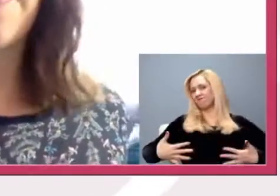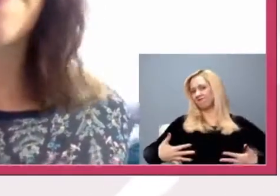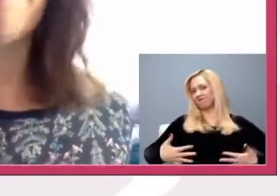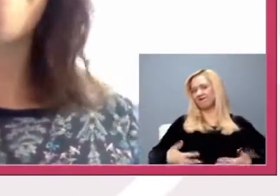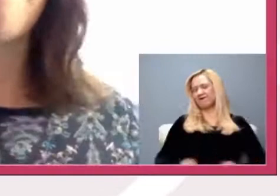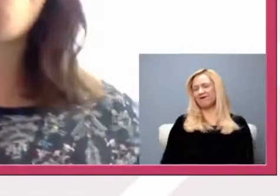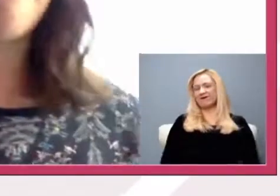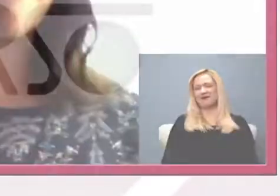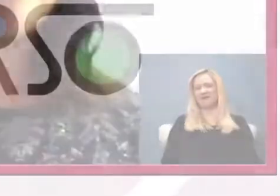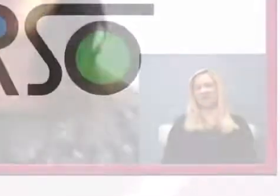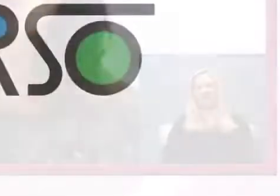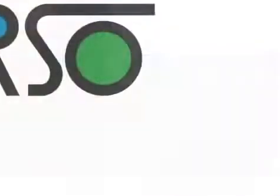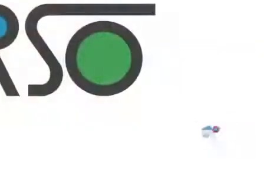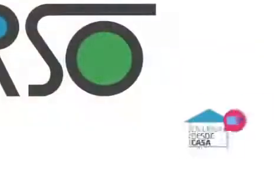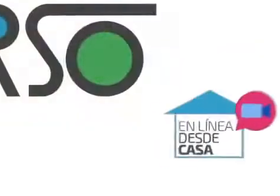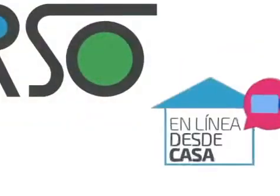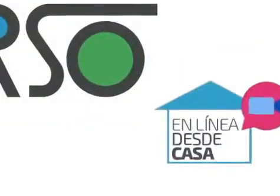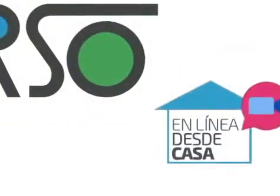gordofobia.